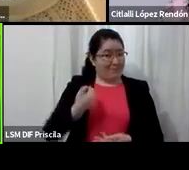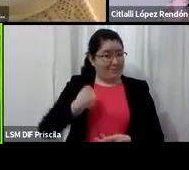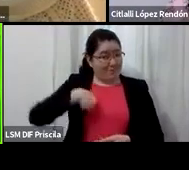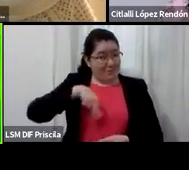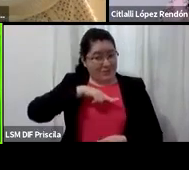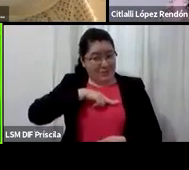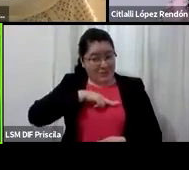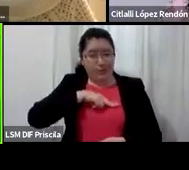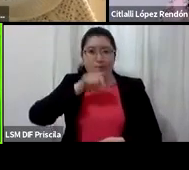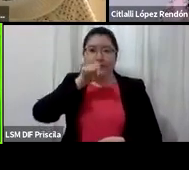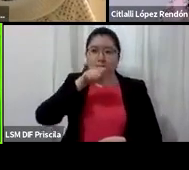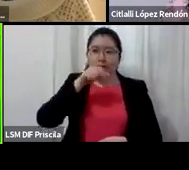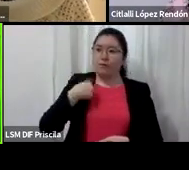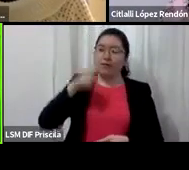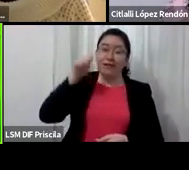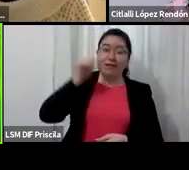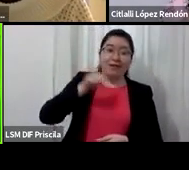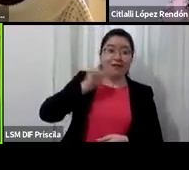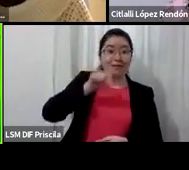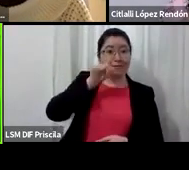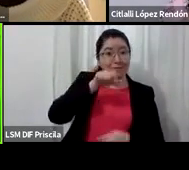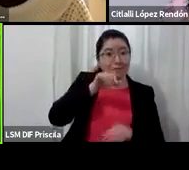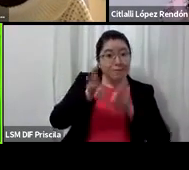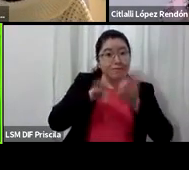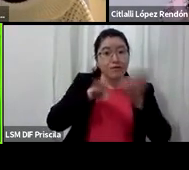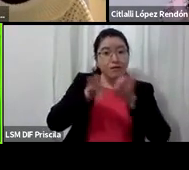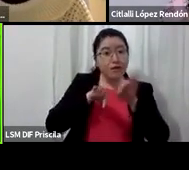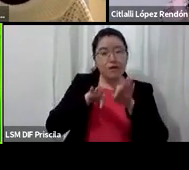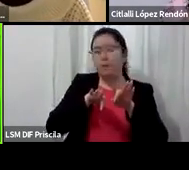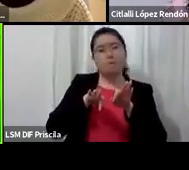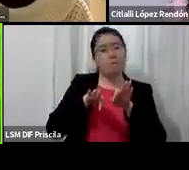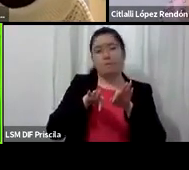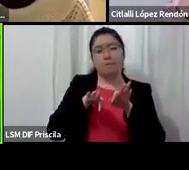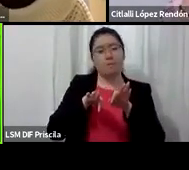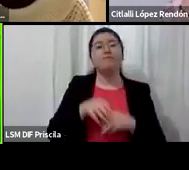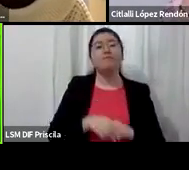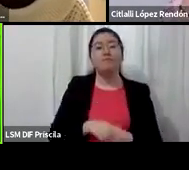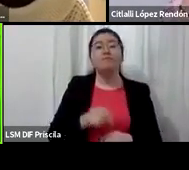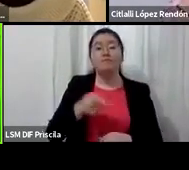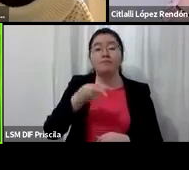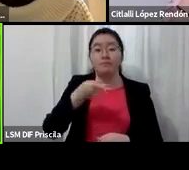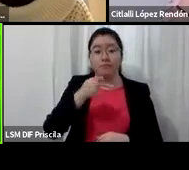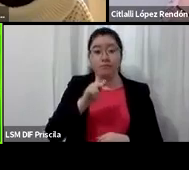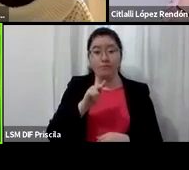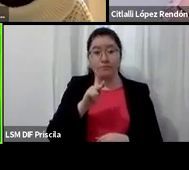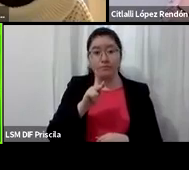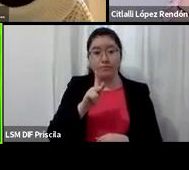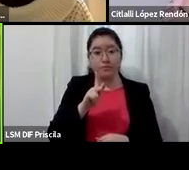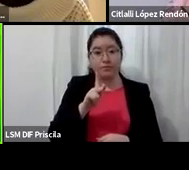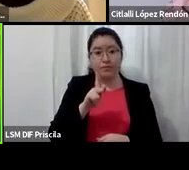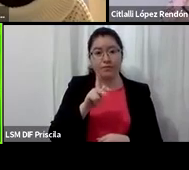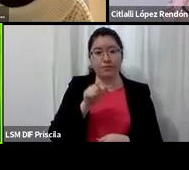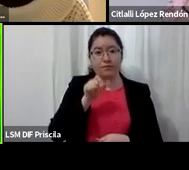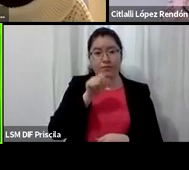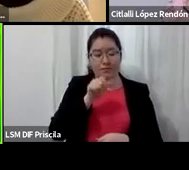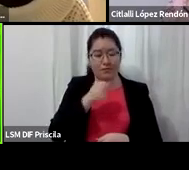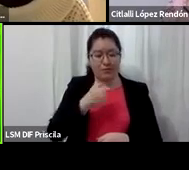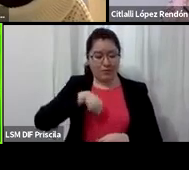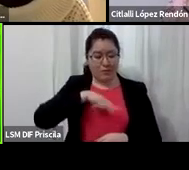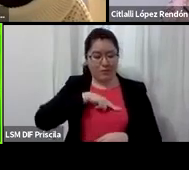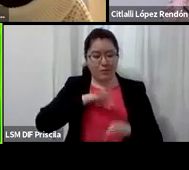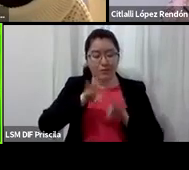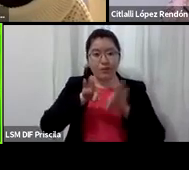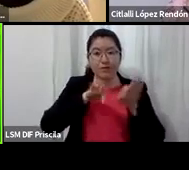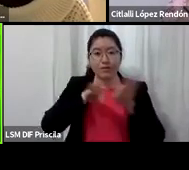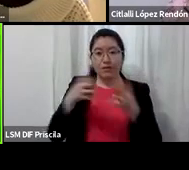regularidad o sistematicidad en estos proyectos con indígenas, pero el GEM se dedica también a trabajar